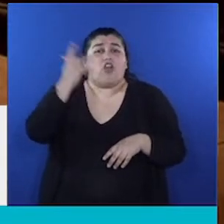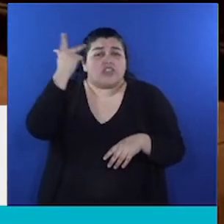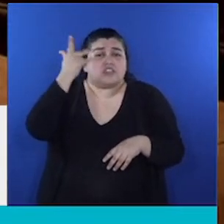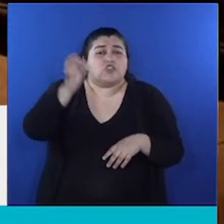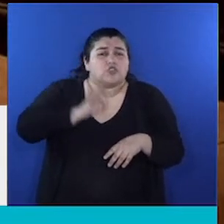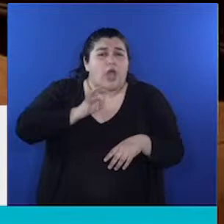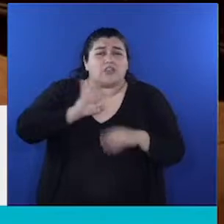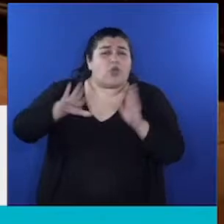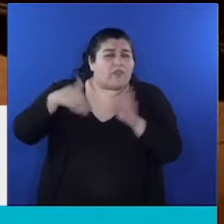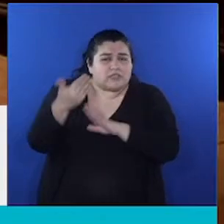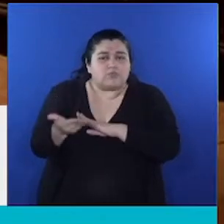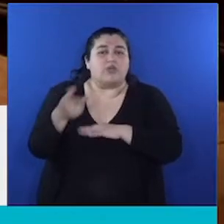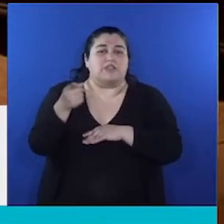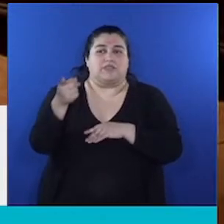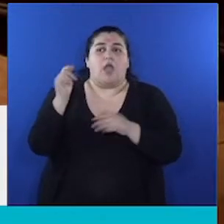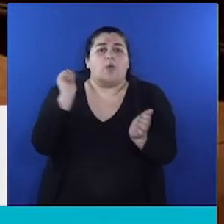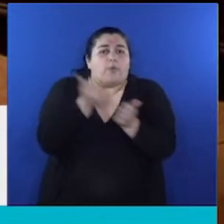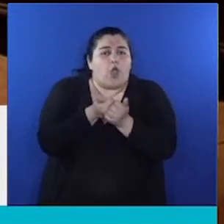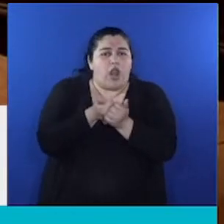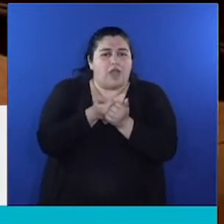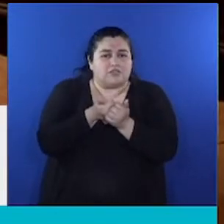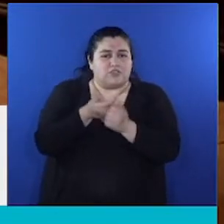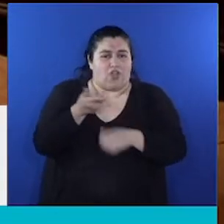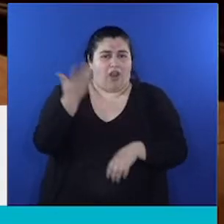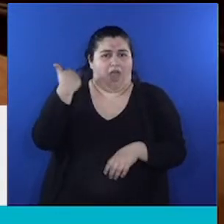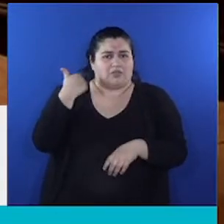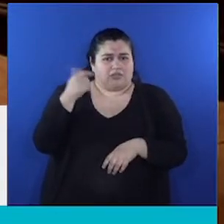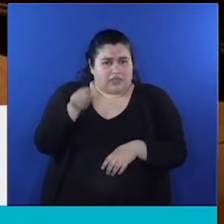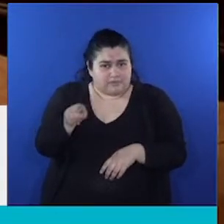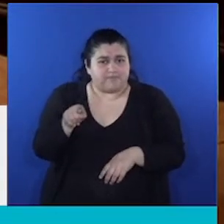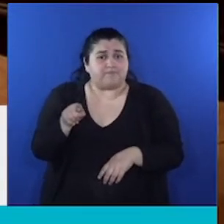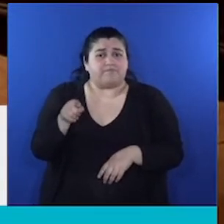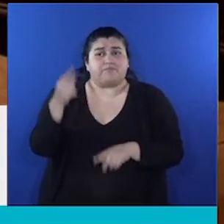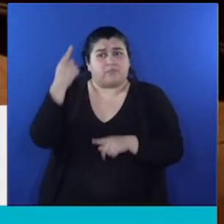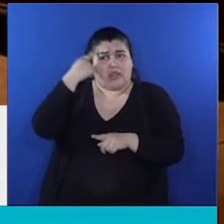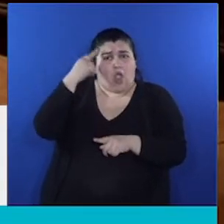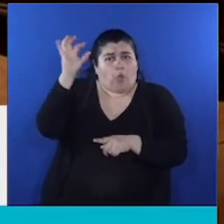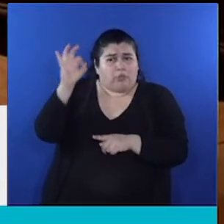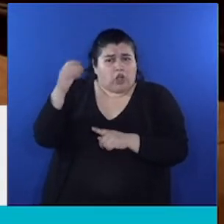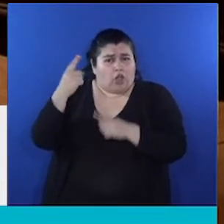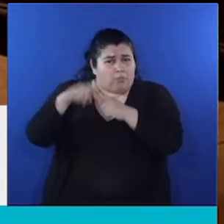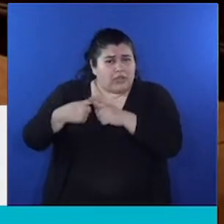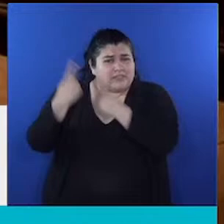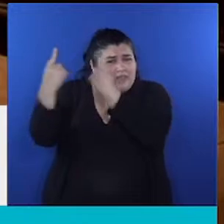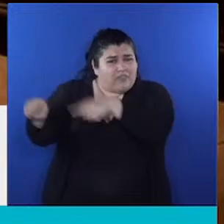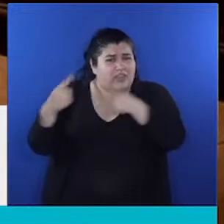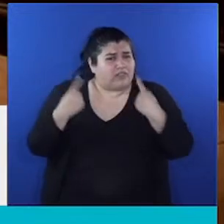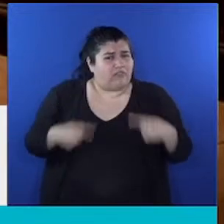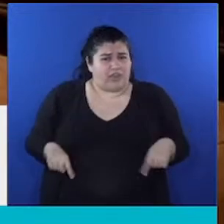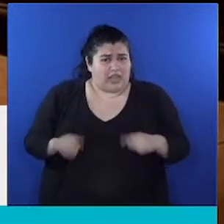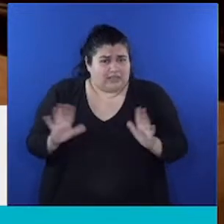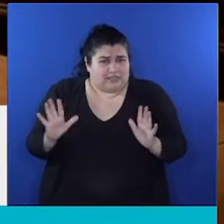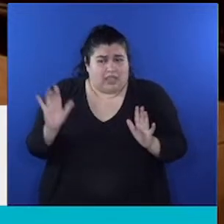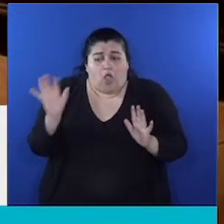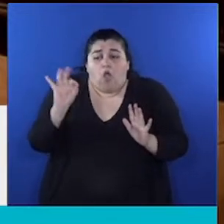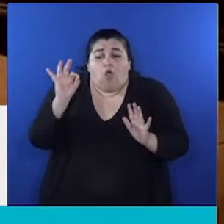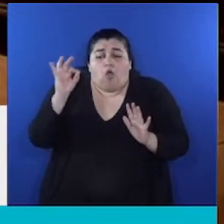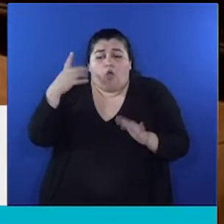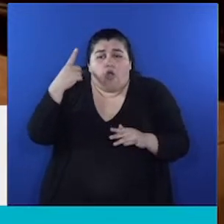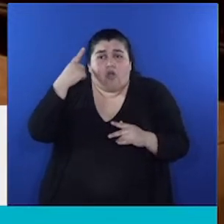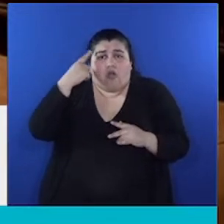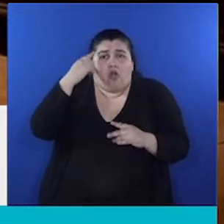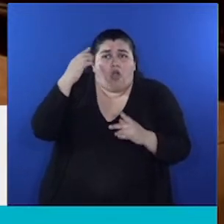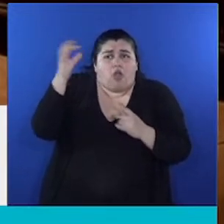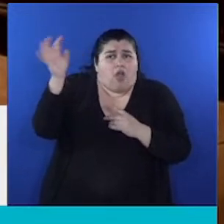violada. Una diputada que no piensa como yo en casi nada, que no pienso o no acompaño su pensamiento en un montón